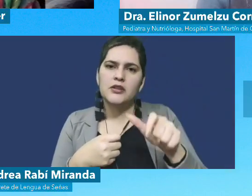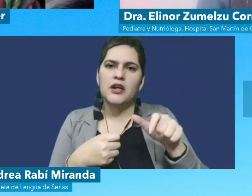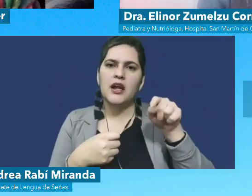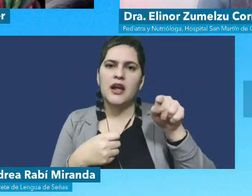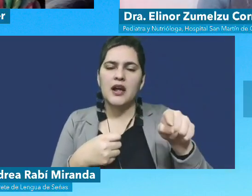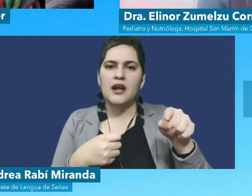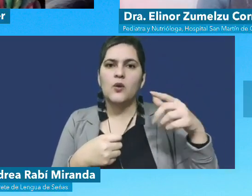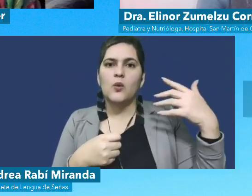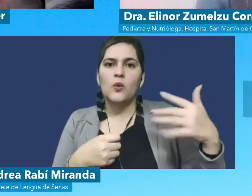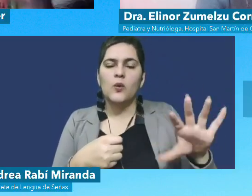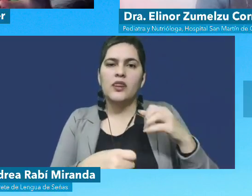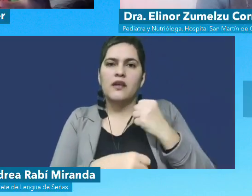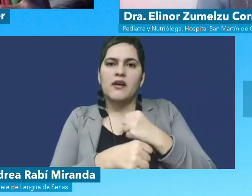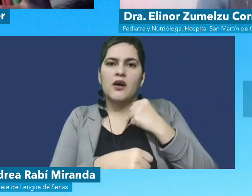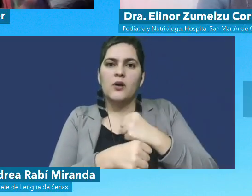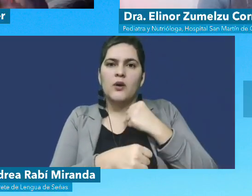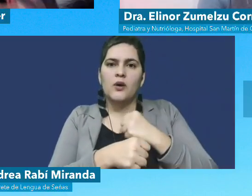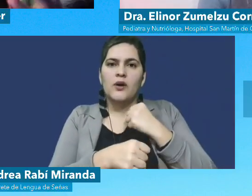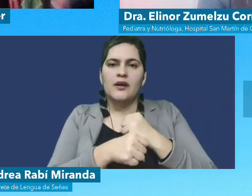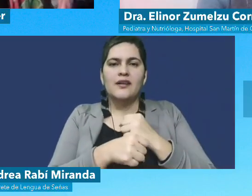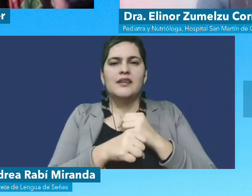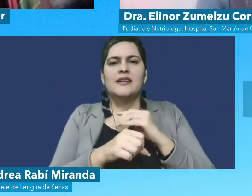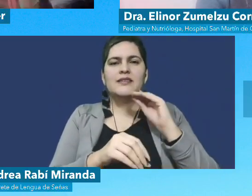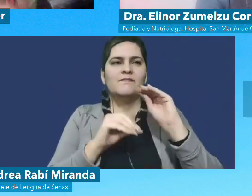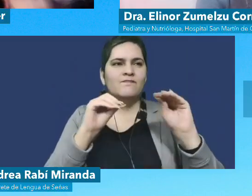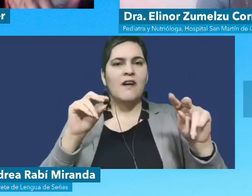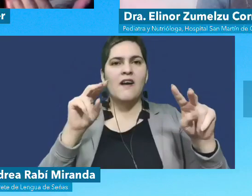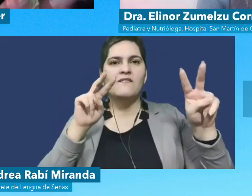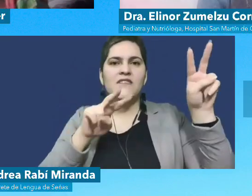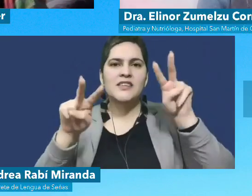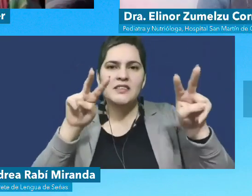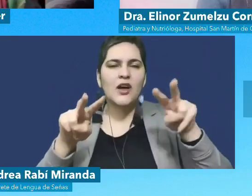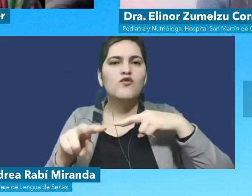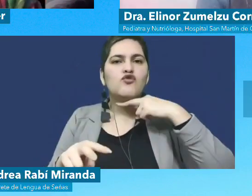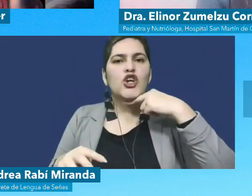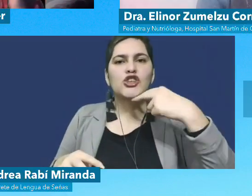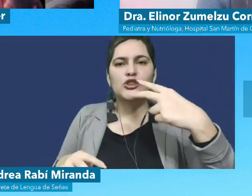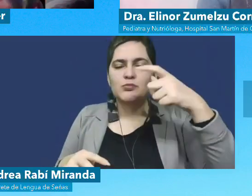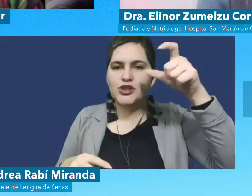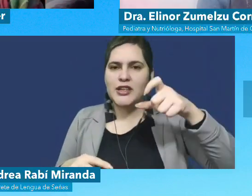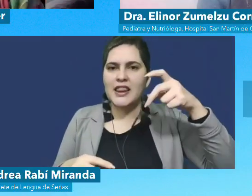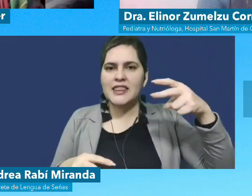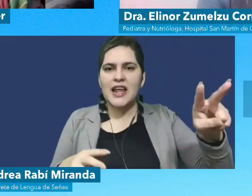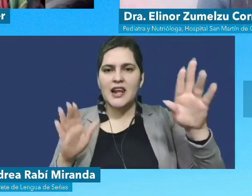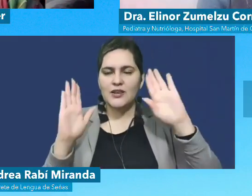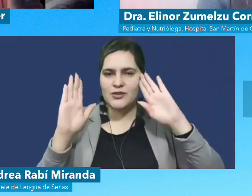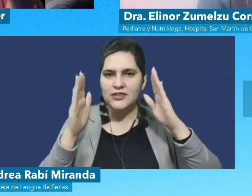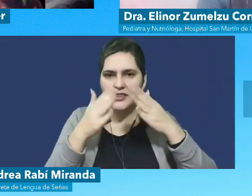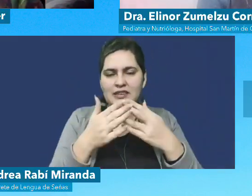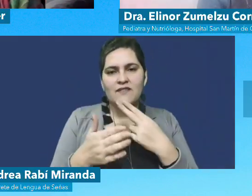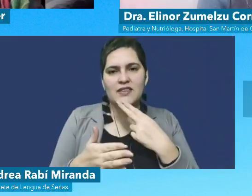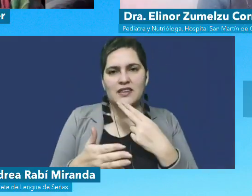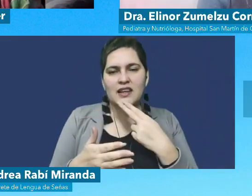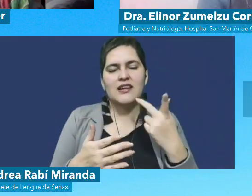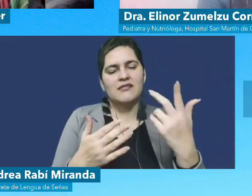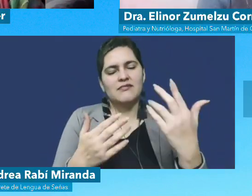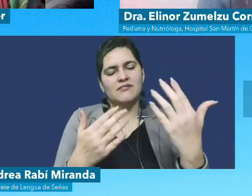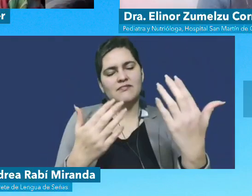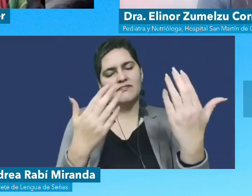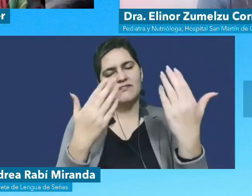labor dando a conocer, visibilizando la voz autista, su vida autista, así que le mandamos un afectuoso saludo porque él es muy activo en las